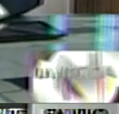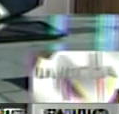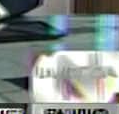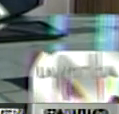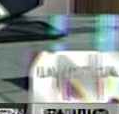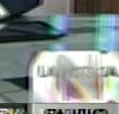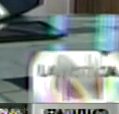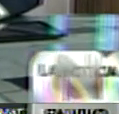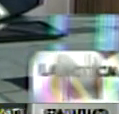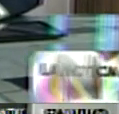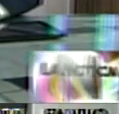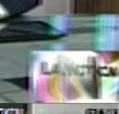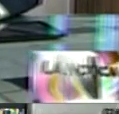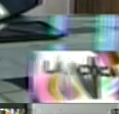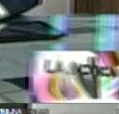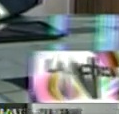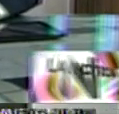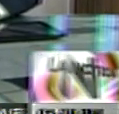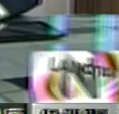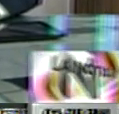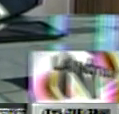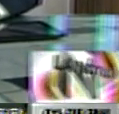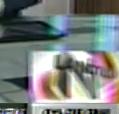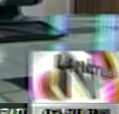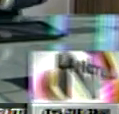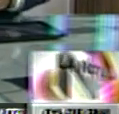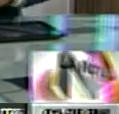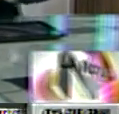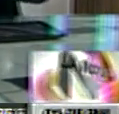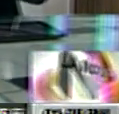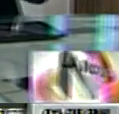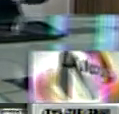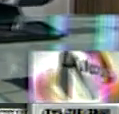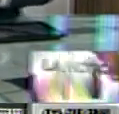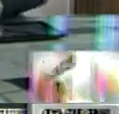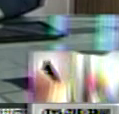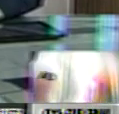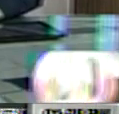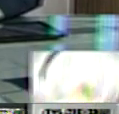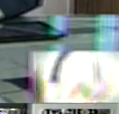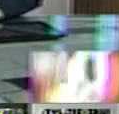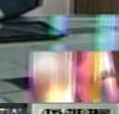ciudadano Misael López, un entrevistado que tuvo CNN y luego deparó